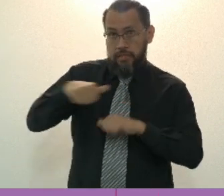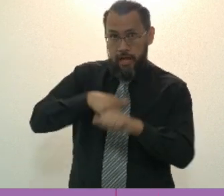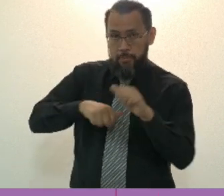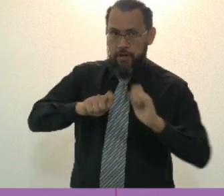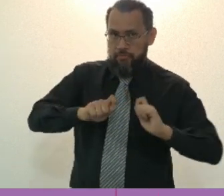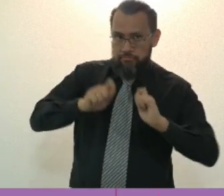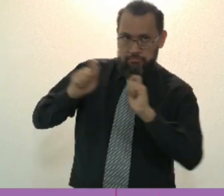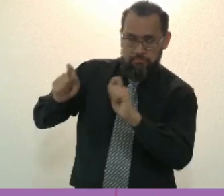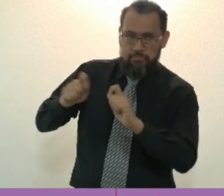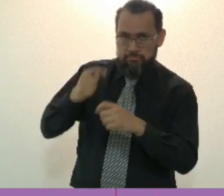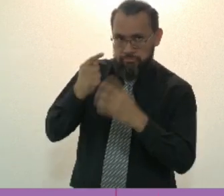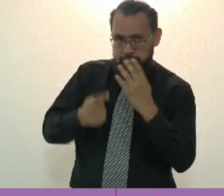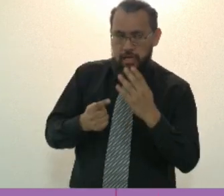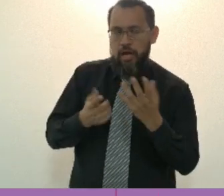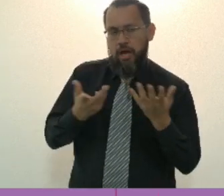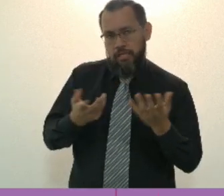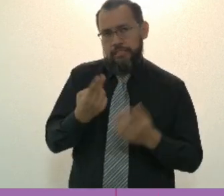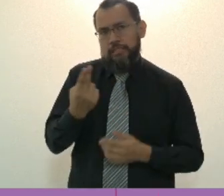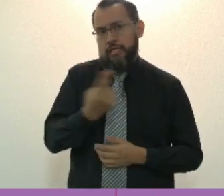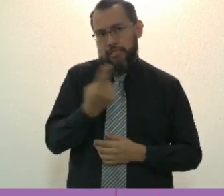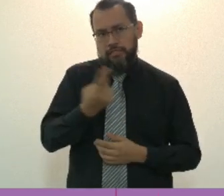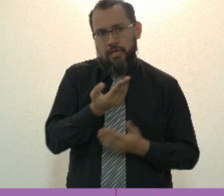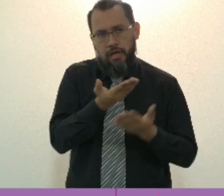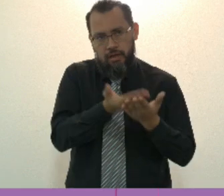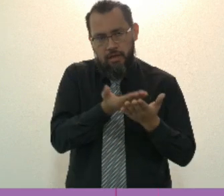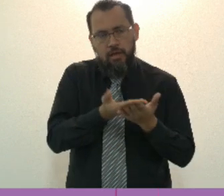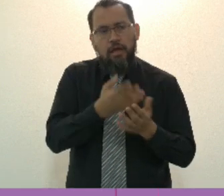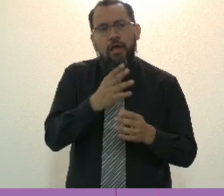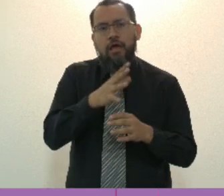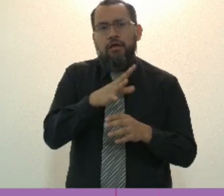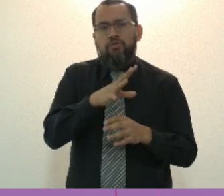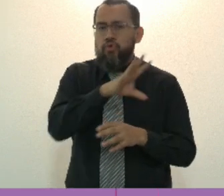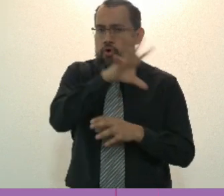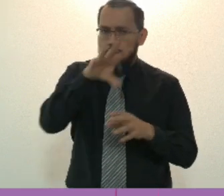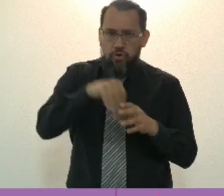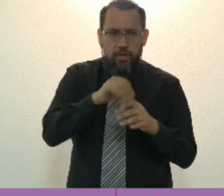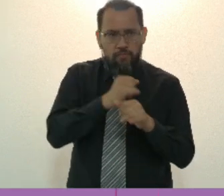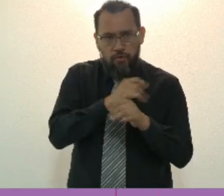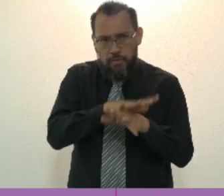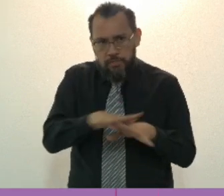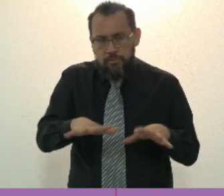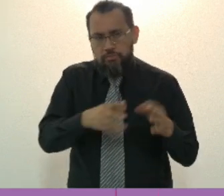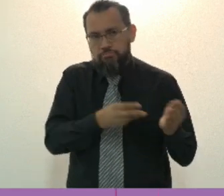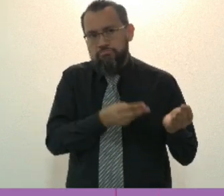a que necesitamos que haya esa continuidad de actividades, que haya esa